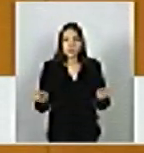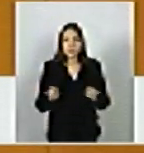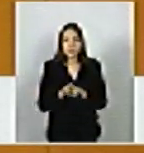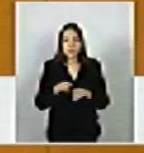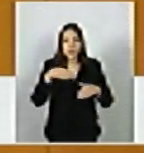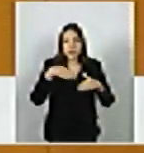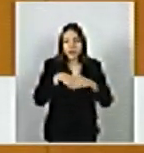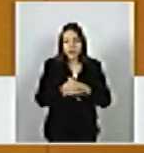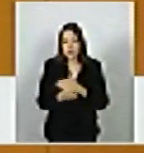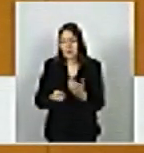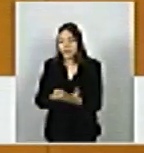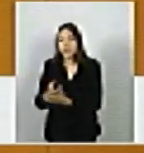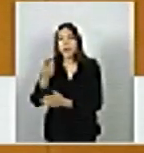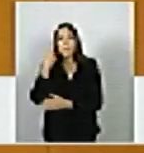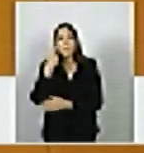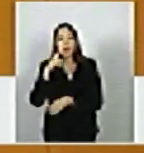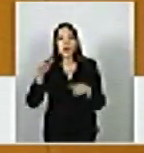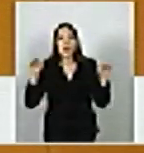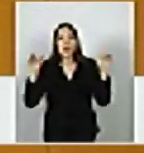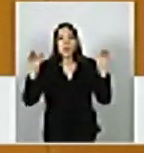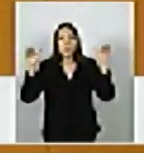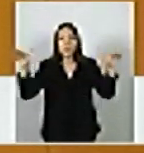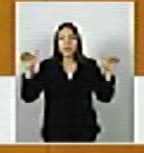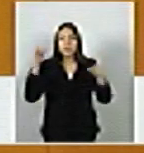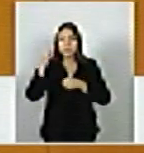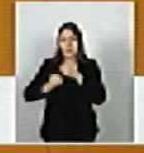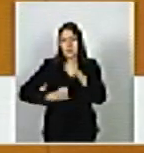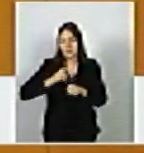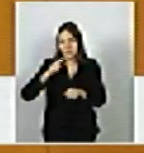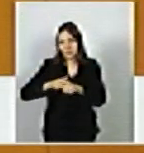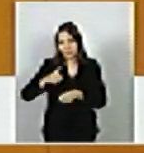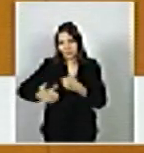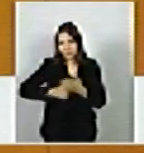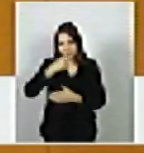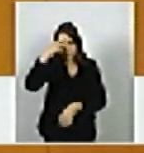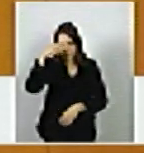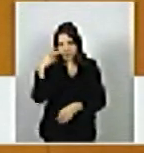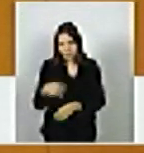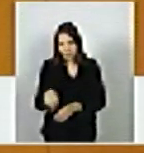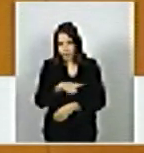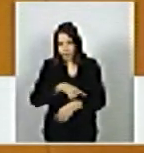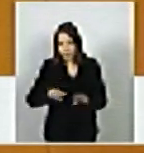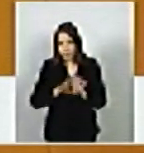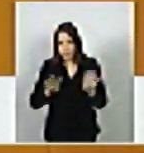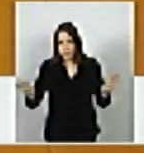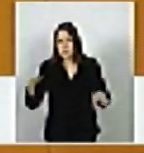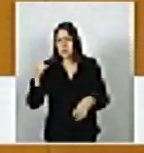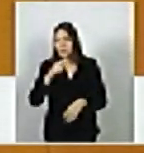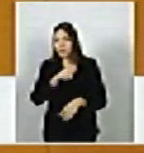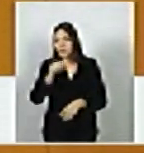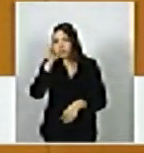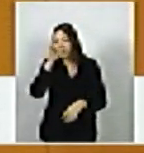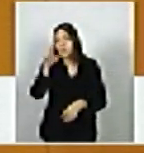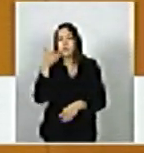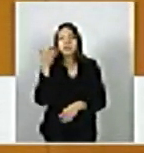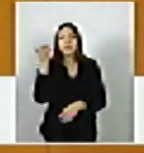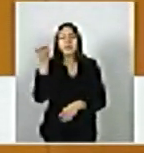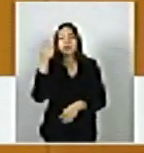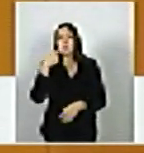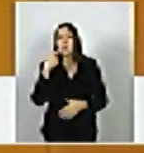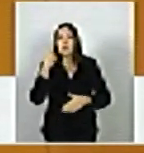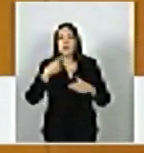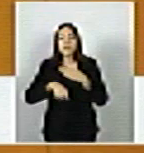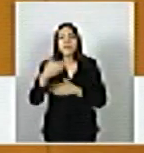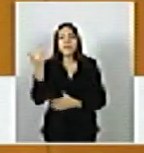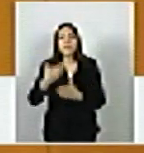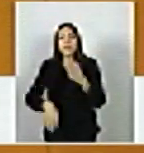Aeropuerto Internacional Benito Juárez y denunciaron la criminal falta de medicamentos